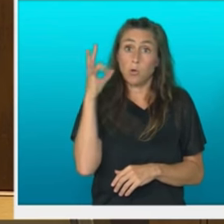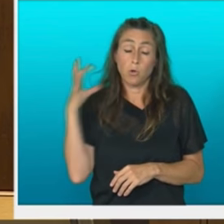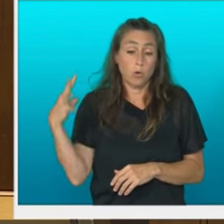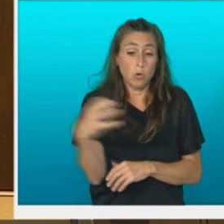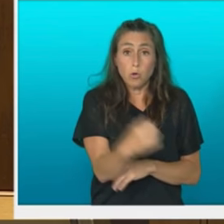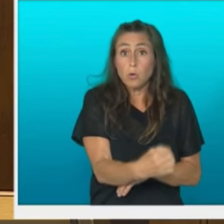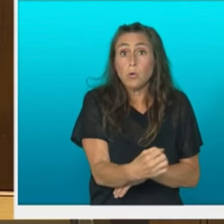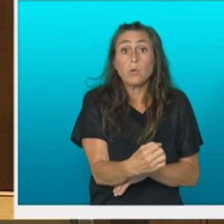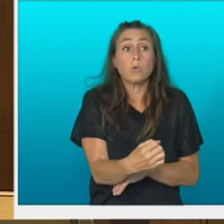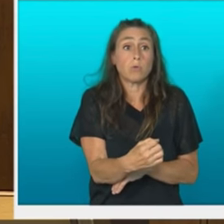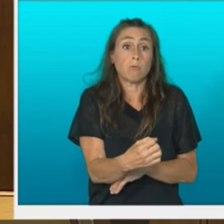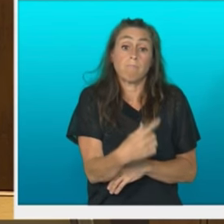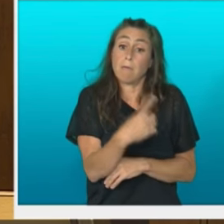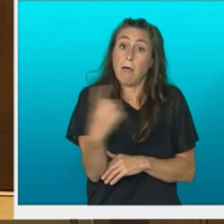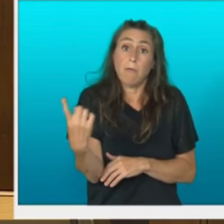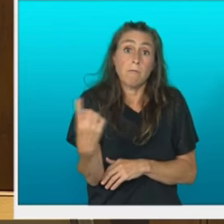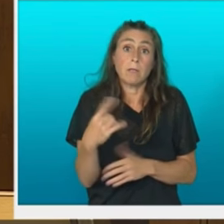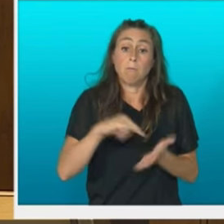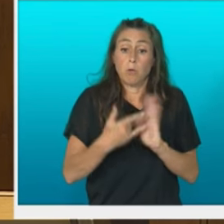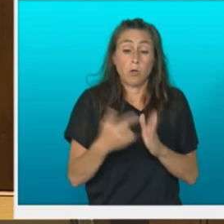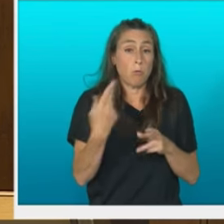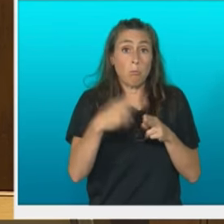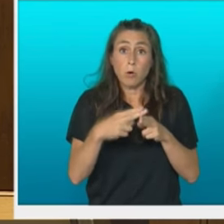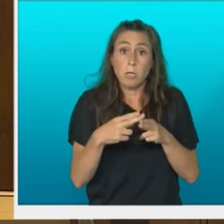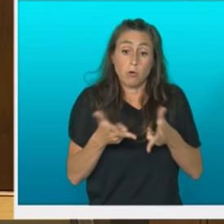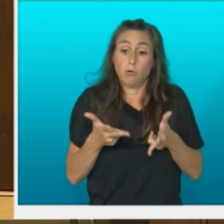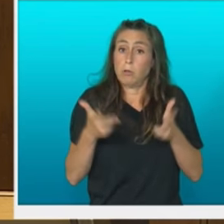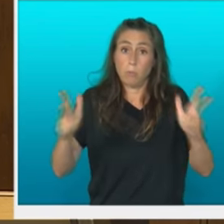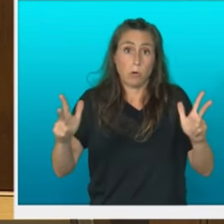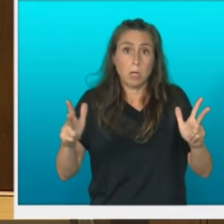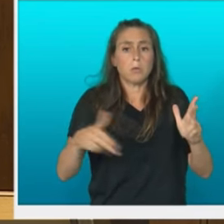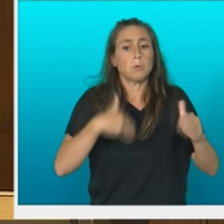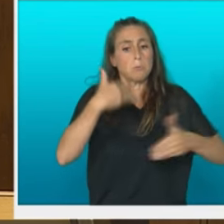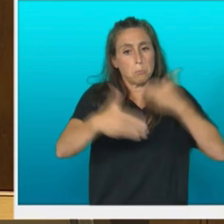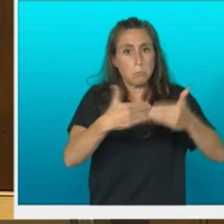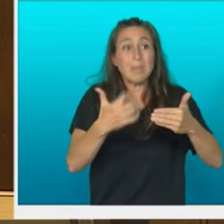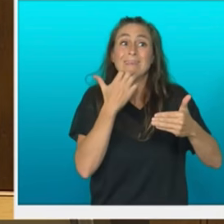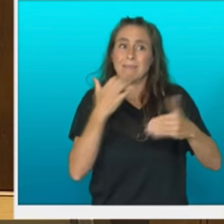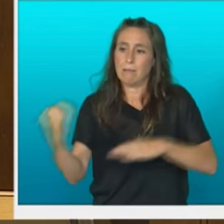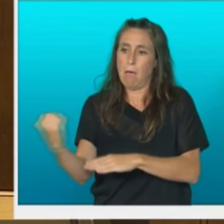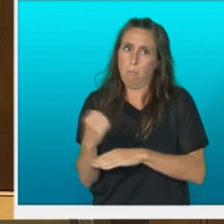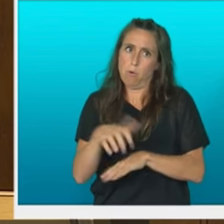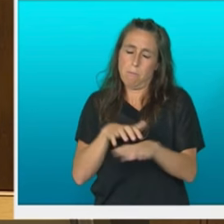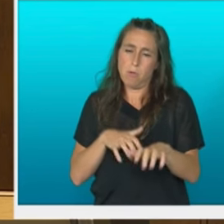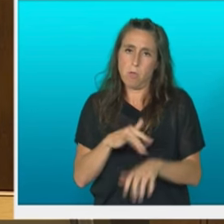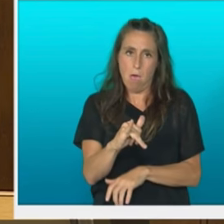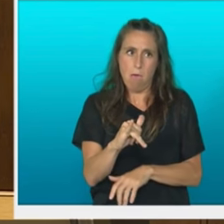materializar nuestros proyectos políticos democráticos si tienen el respaldo de la mayoría